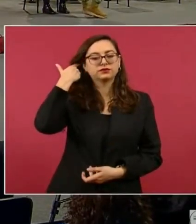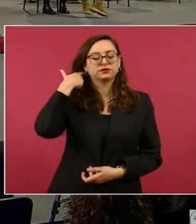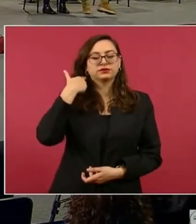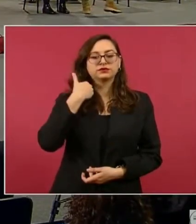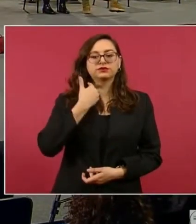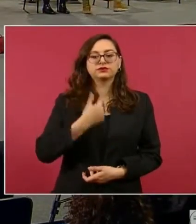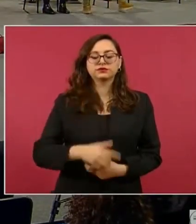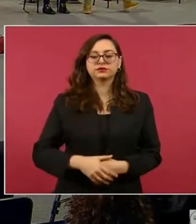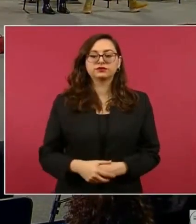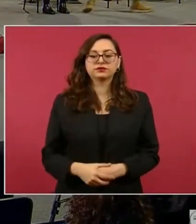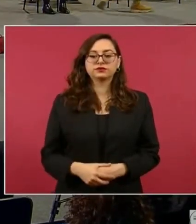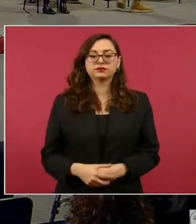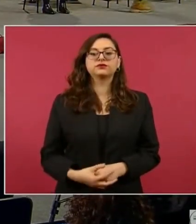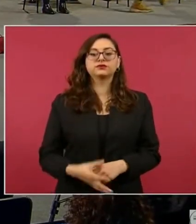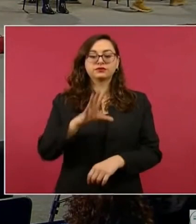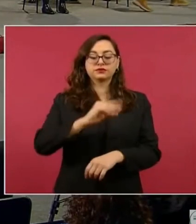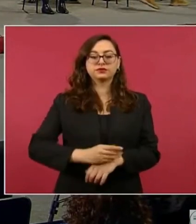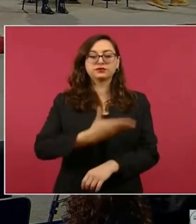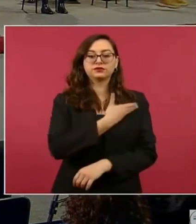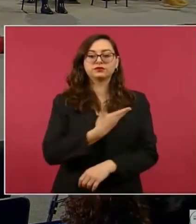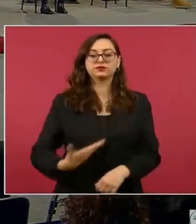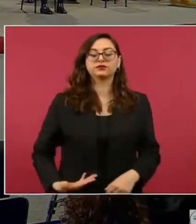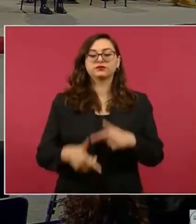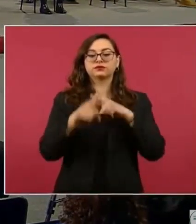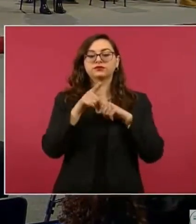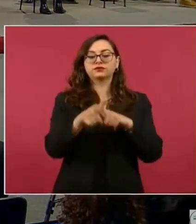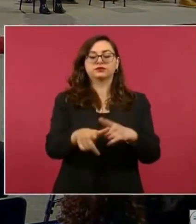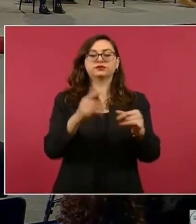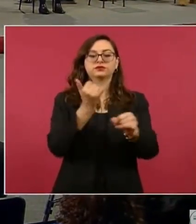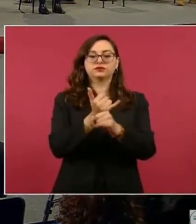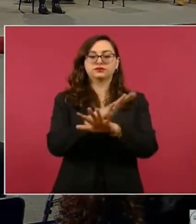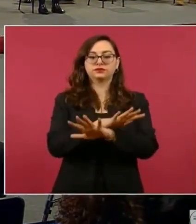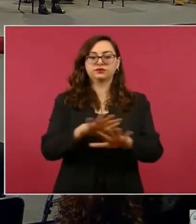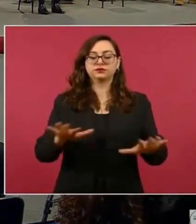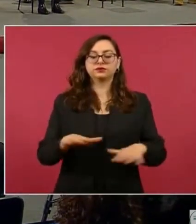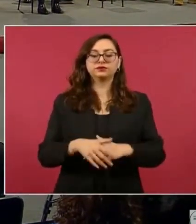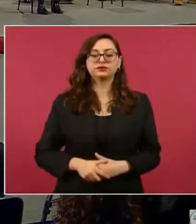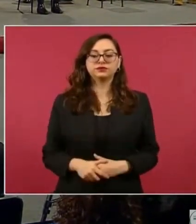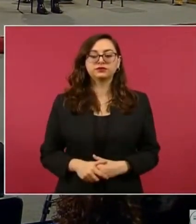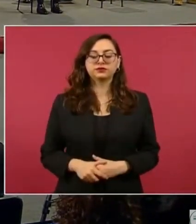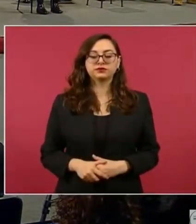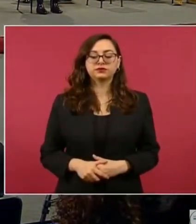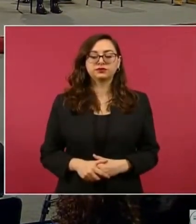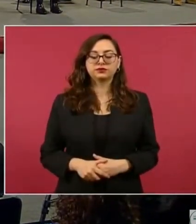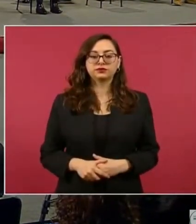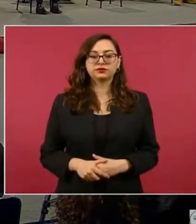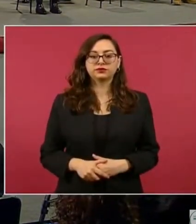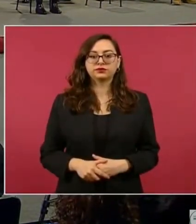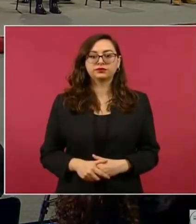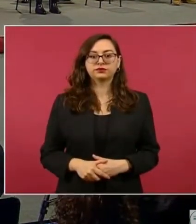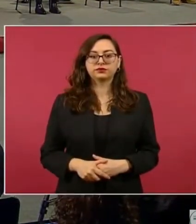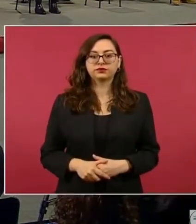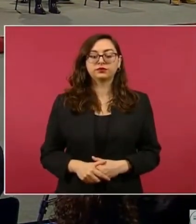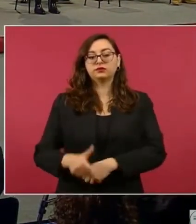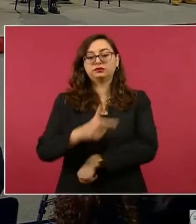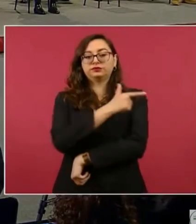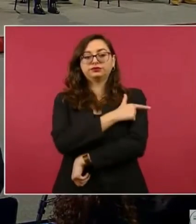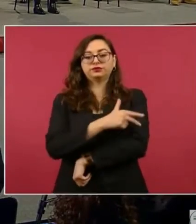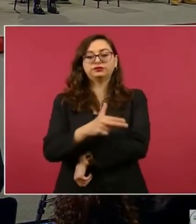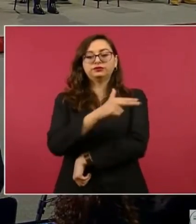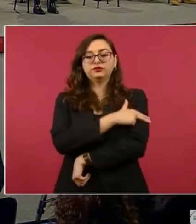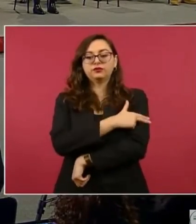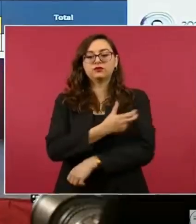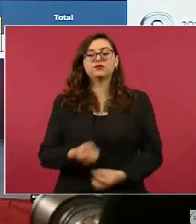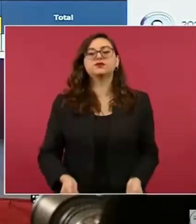Con su permiso, señor presidente, continuamos con el informe. Adelante, por favor. Aquí tenemos en cuanto a la Guardia Nacional